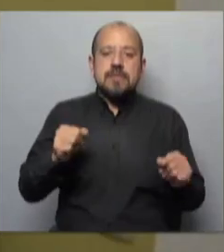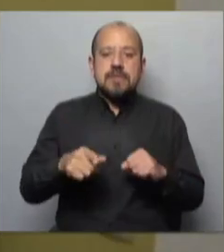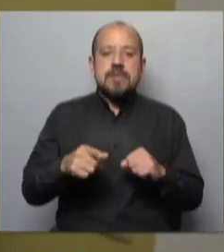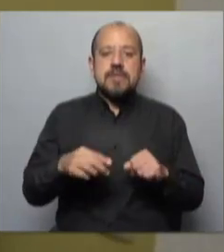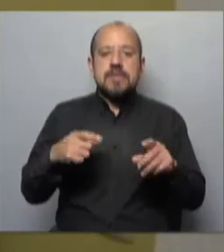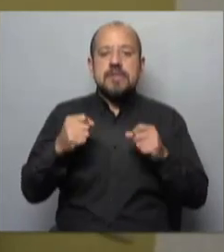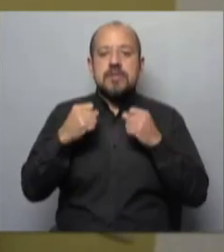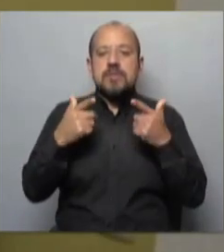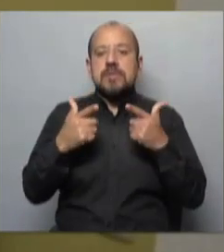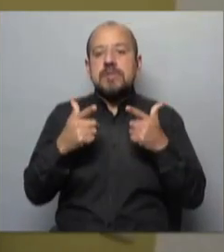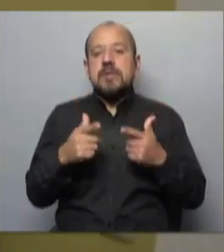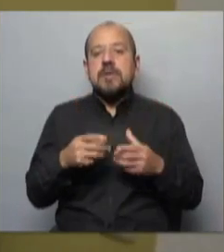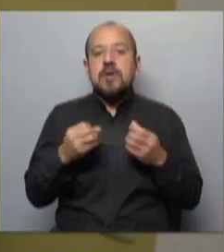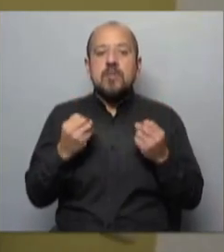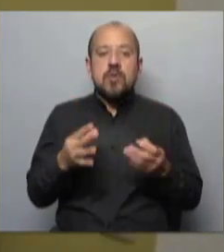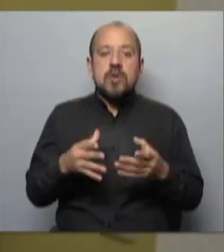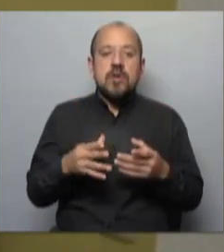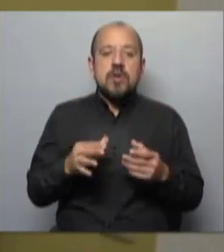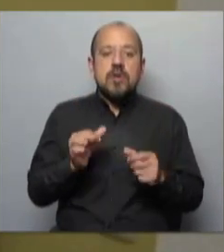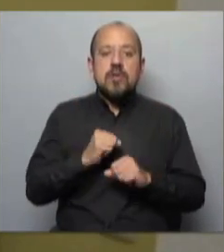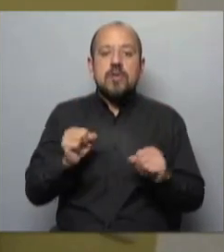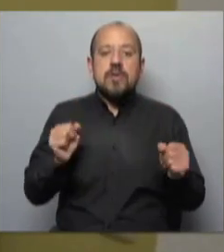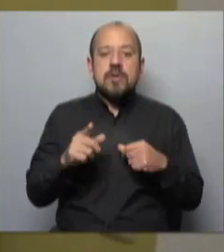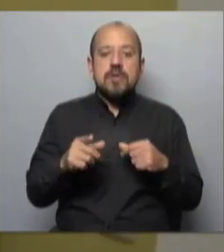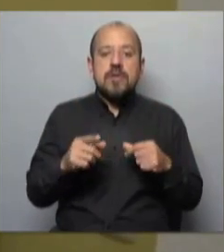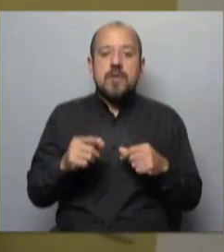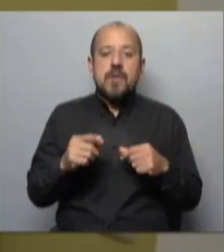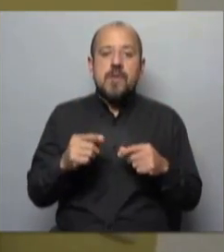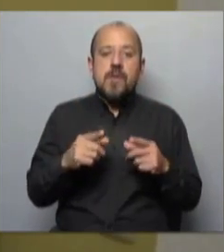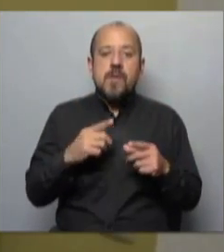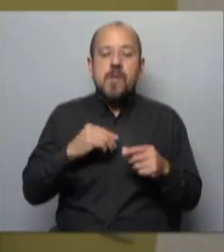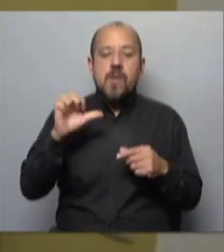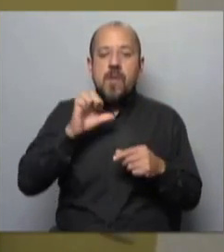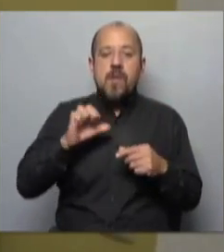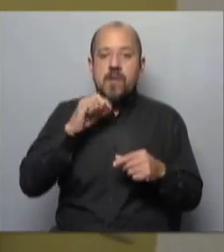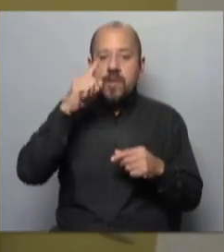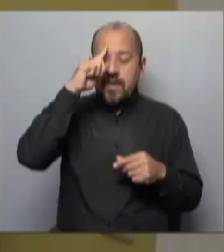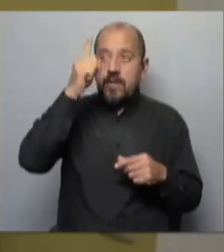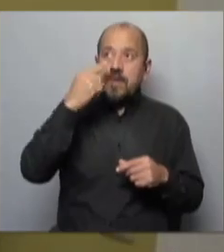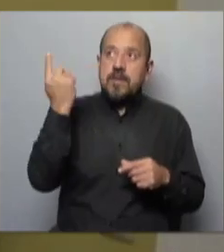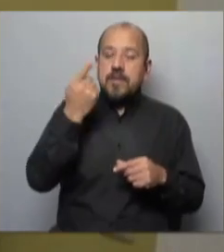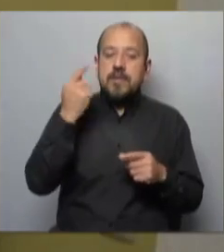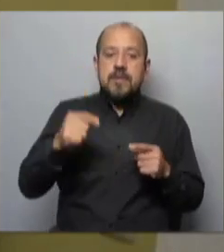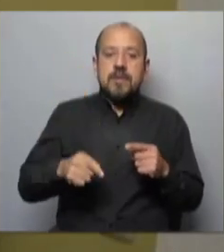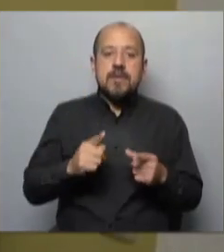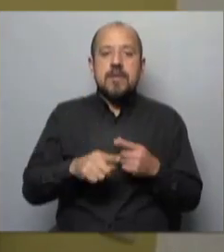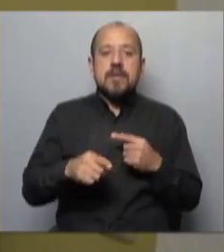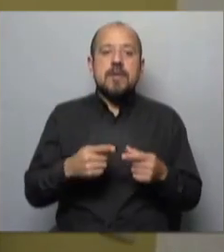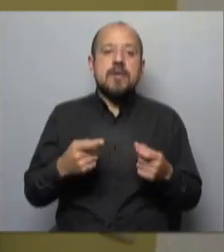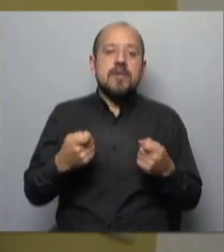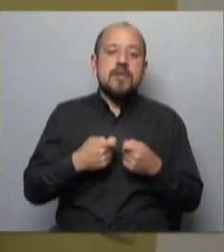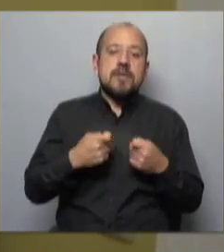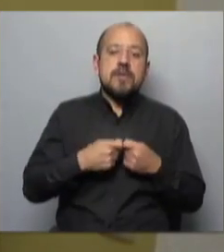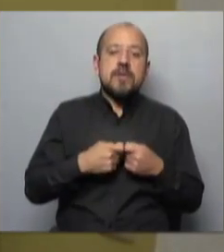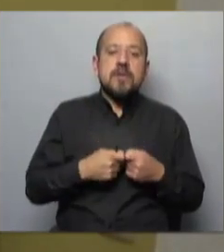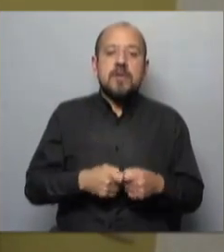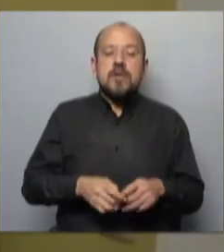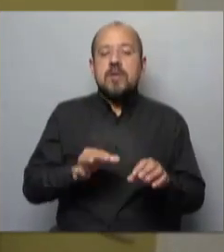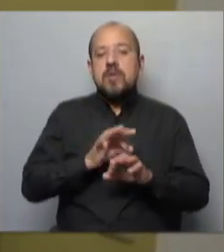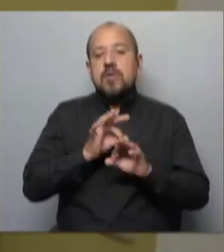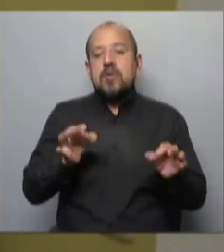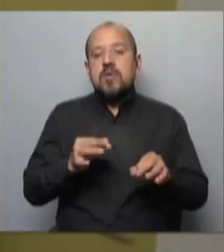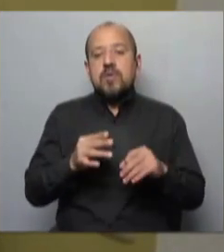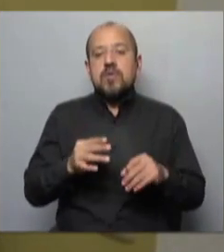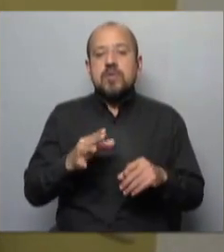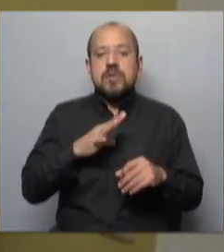sorpresas porque puede haber también ingreso de empresas extranjeras que mediante asociación o eventualmente